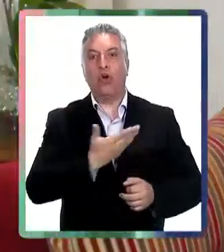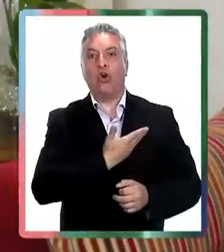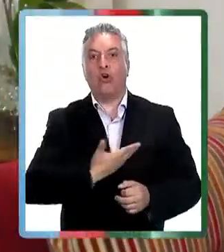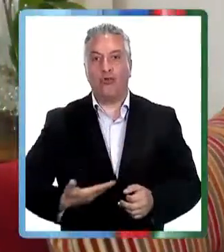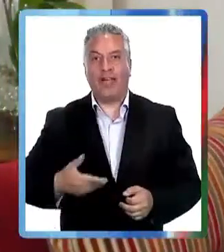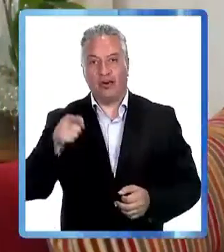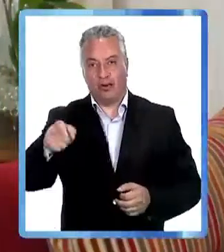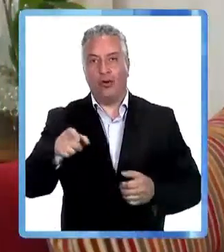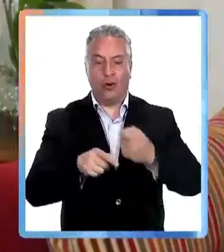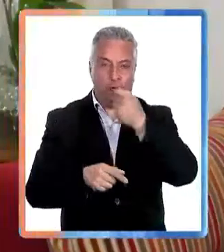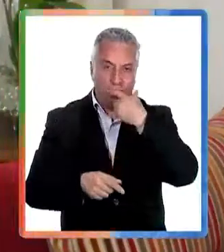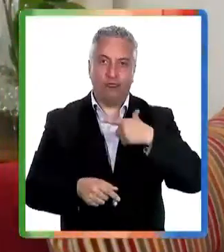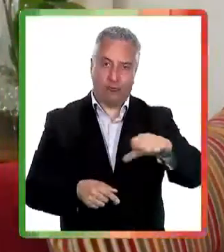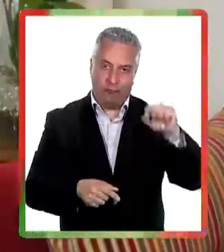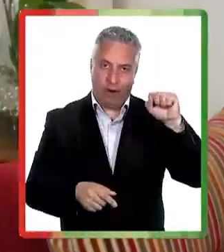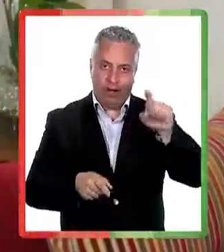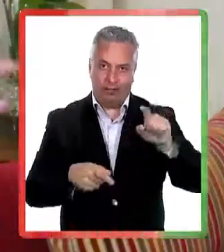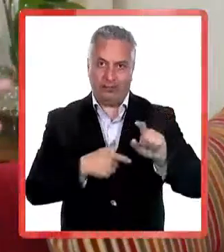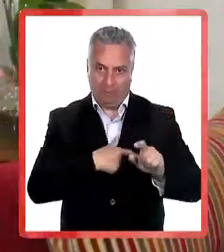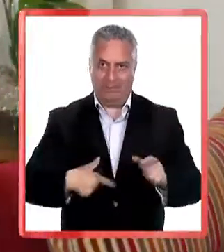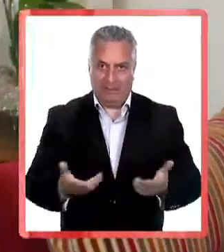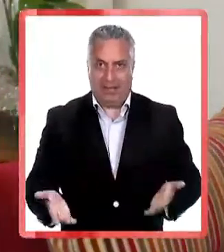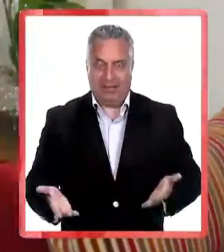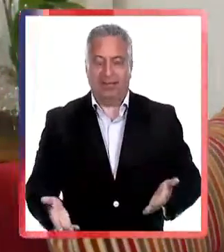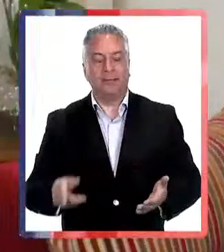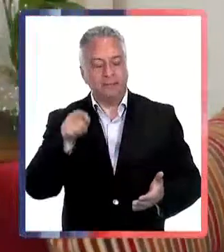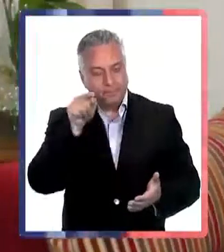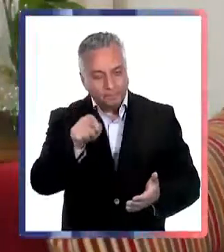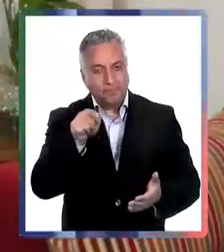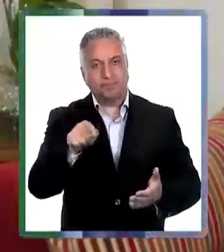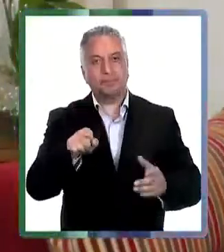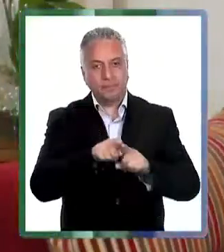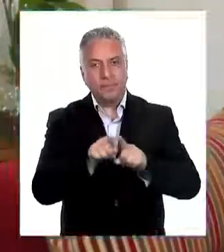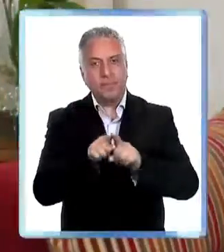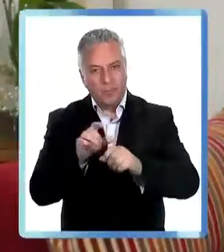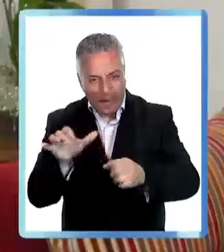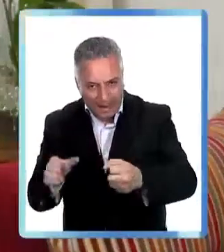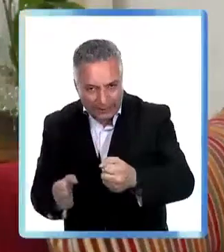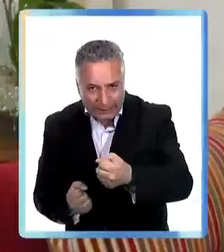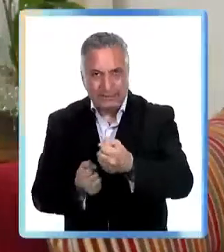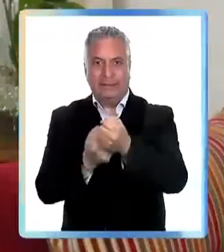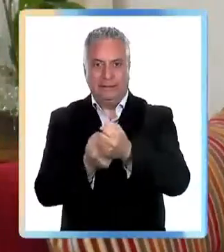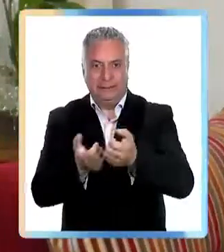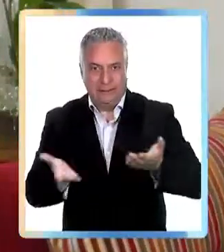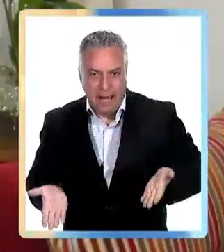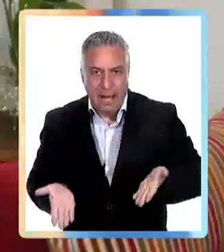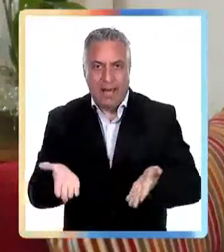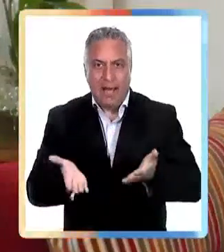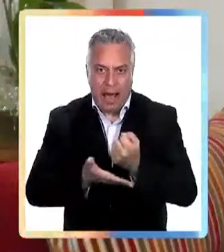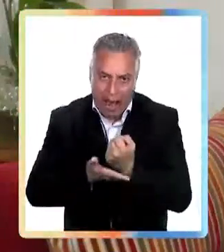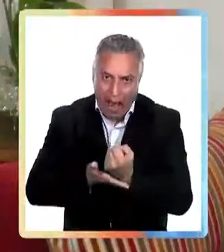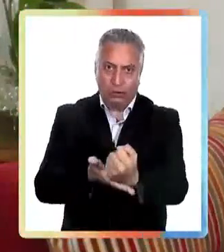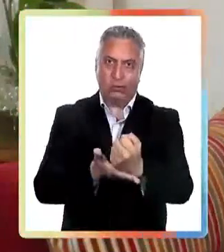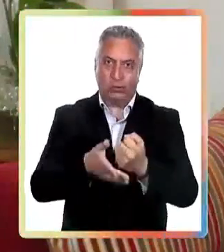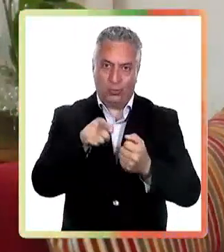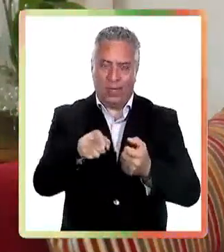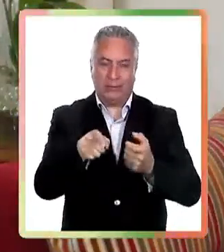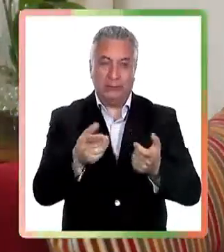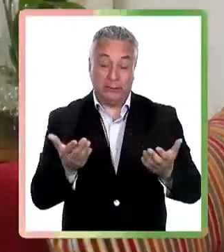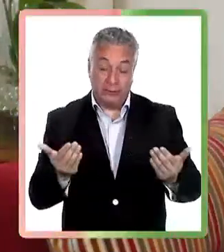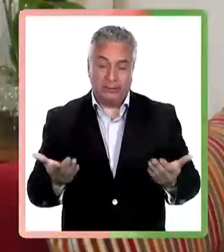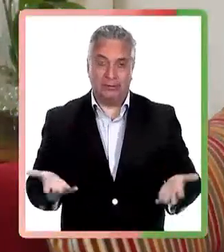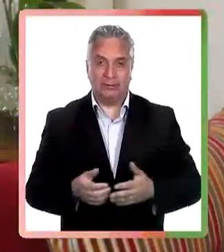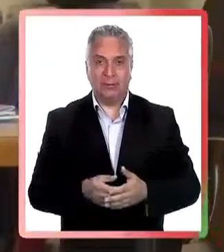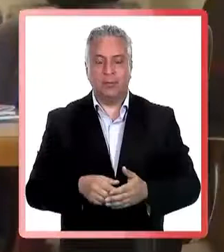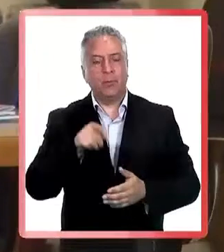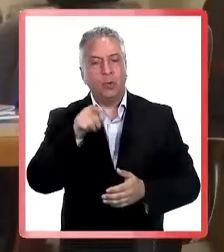del gobierno del presidente Boric, para justamente pegar esa apalancadita que tantas veces se necesita.